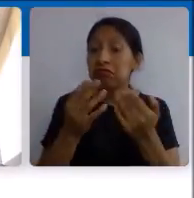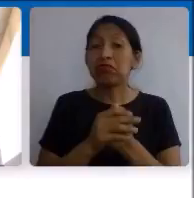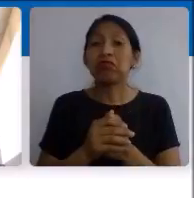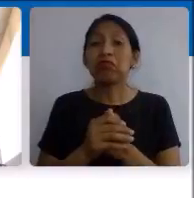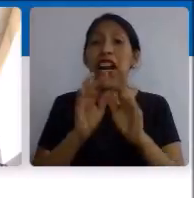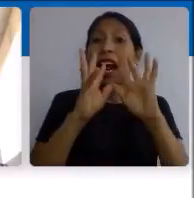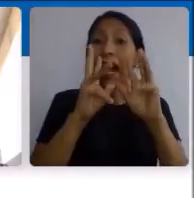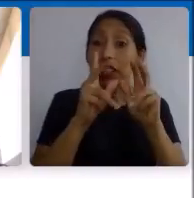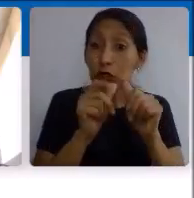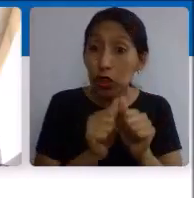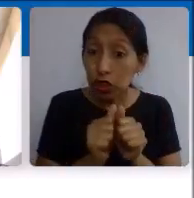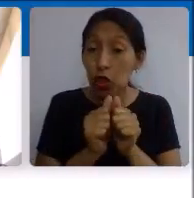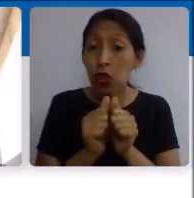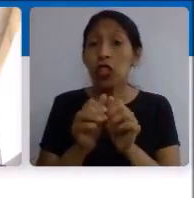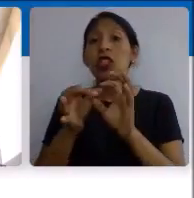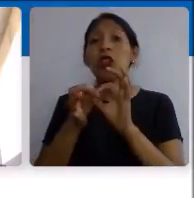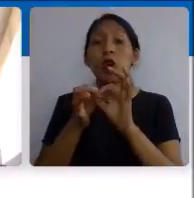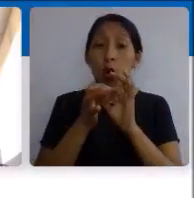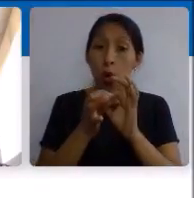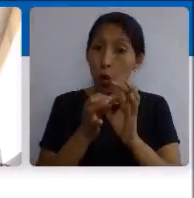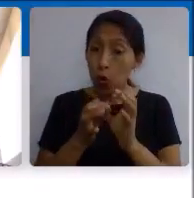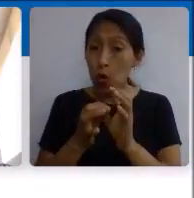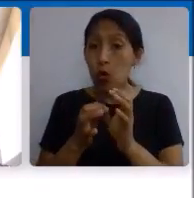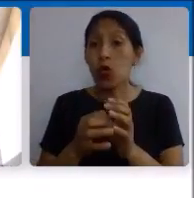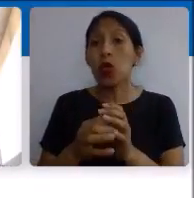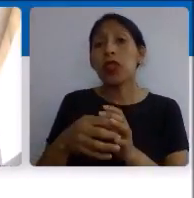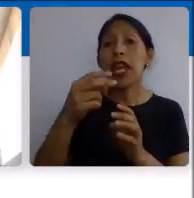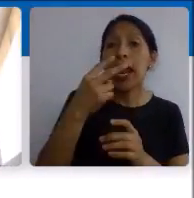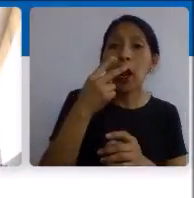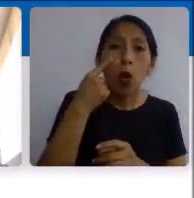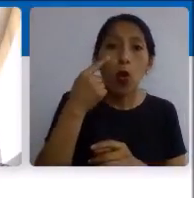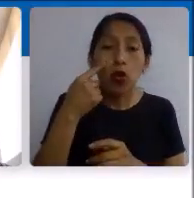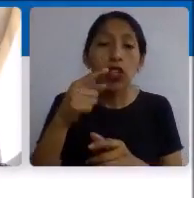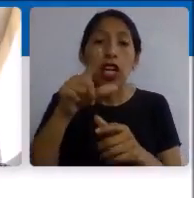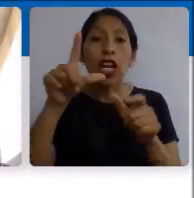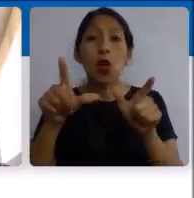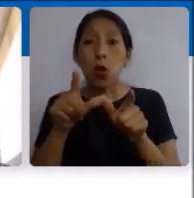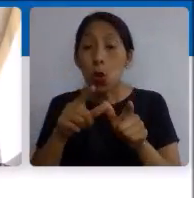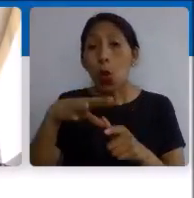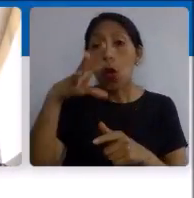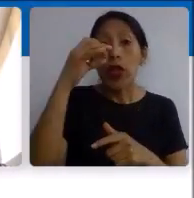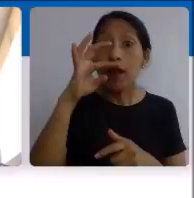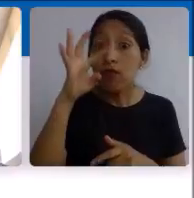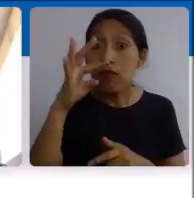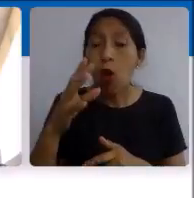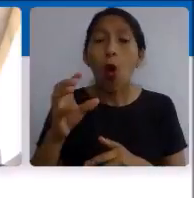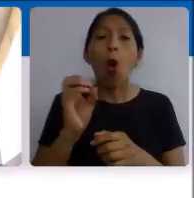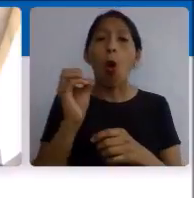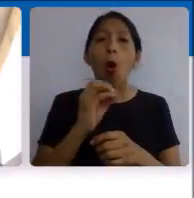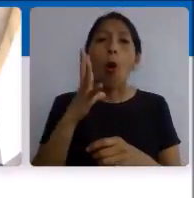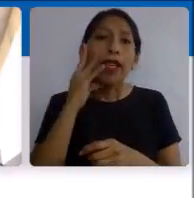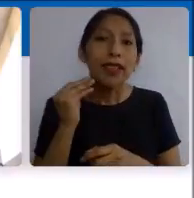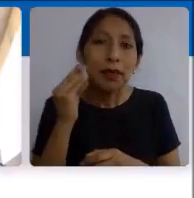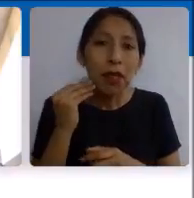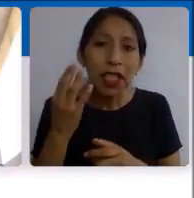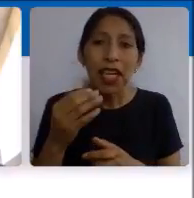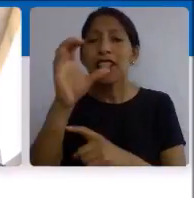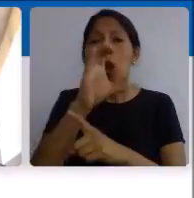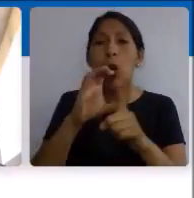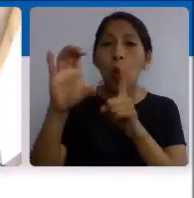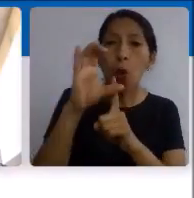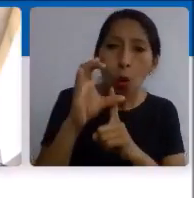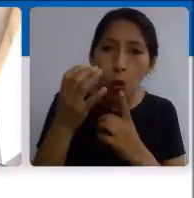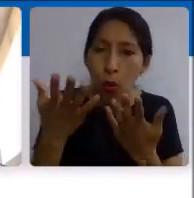o redes de turismo especializados en turismo de lujo, en turismo de aventura, en turismo cultural, o